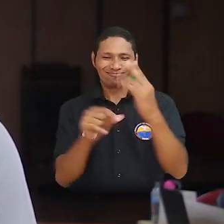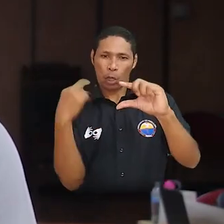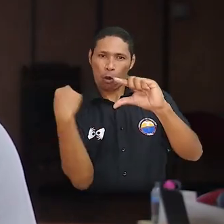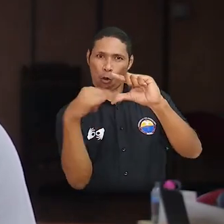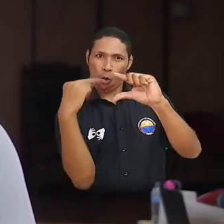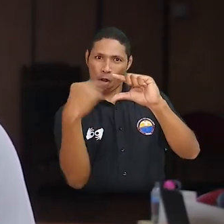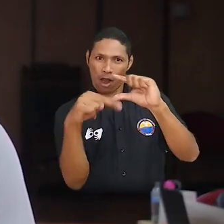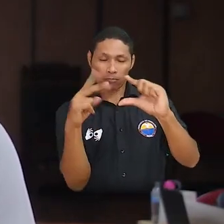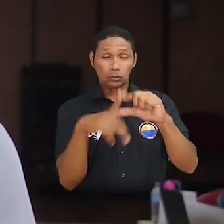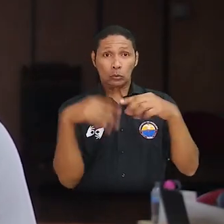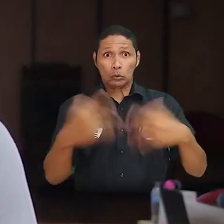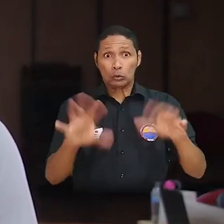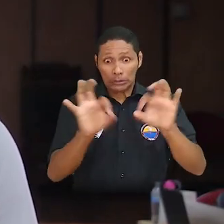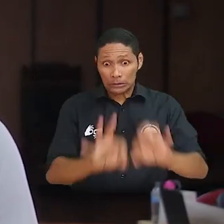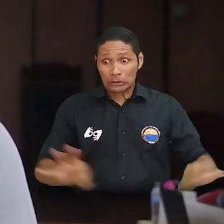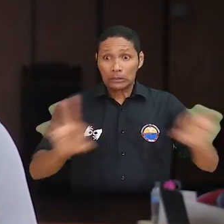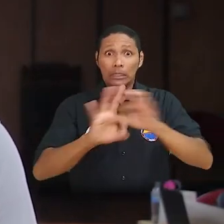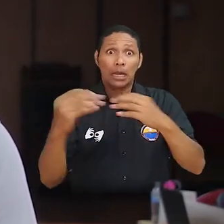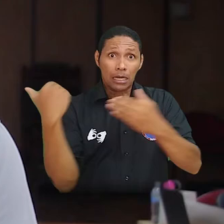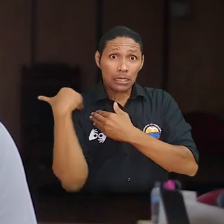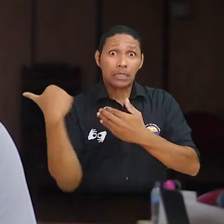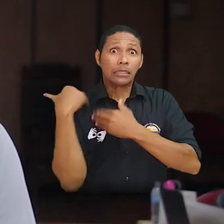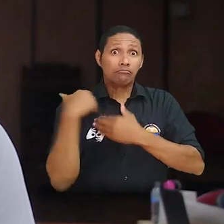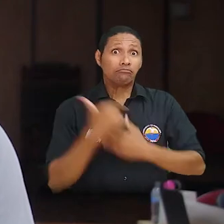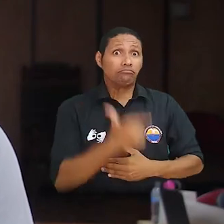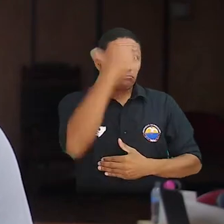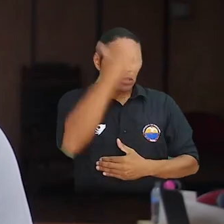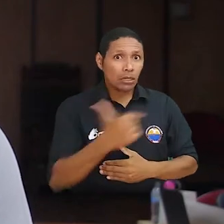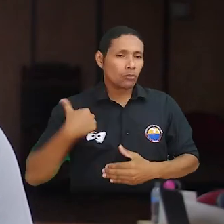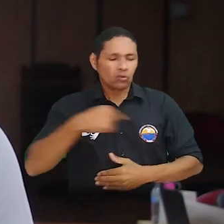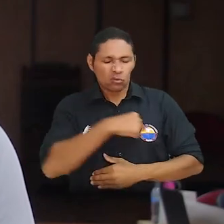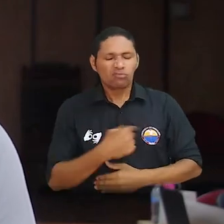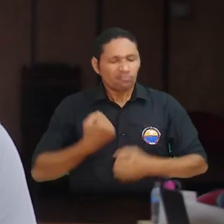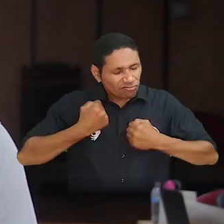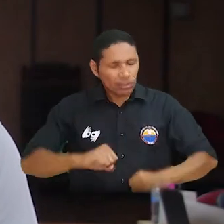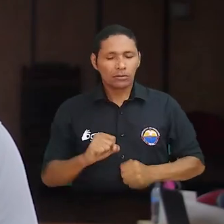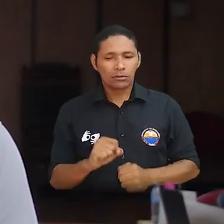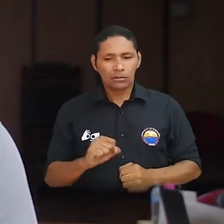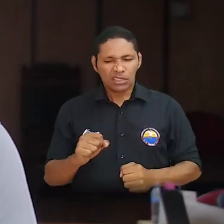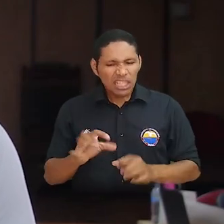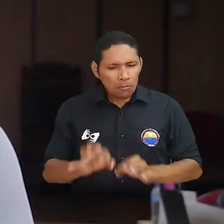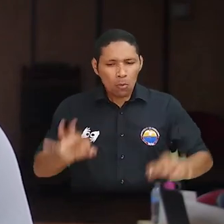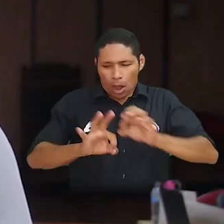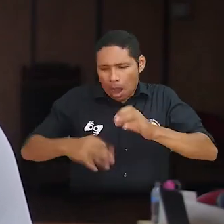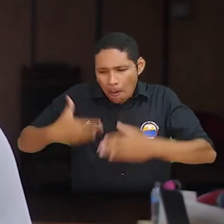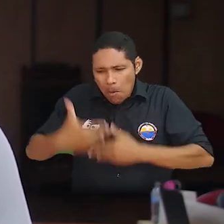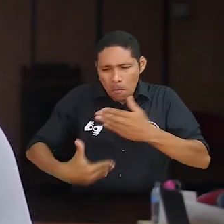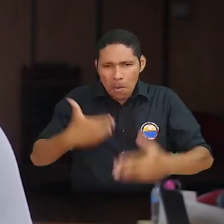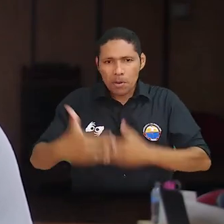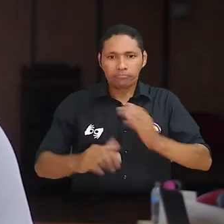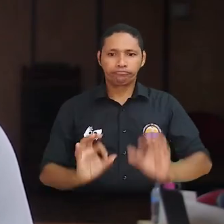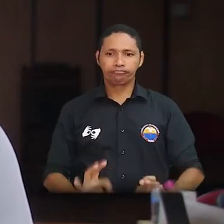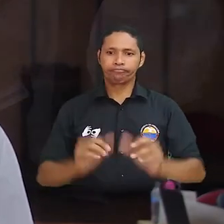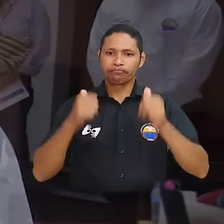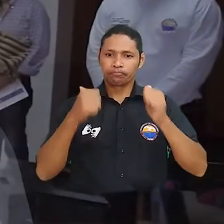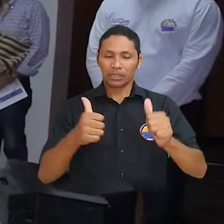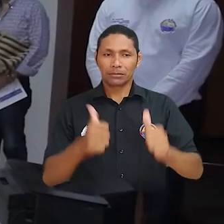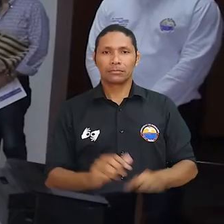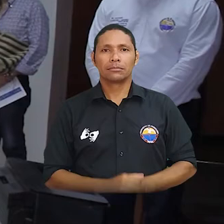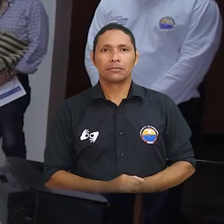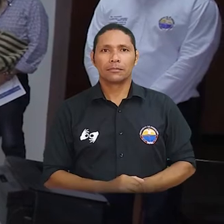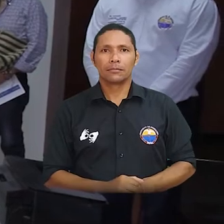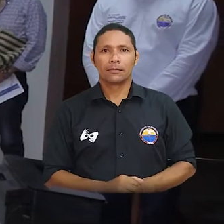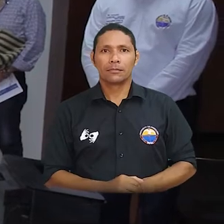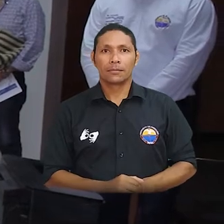consigo una responsabilidad mayor y estamos aquí para tratar de hacer lo mejor posible para que esto quede en la historia de la universidad.